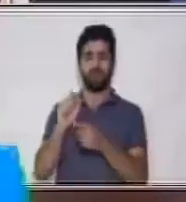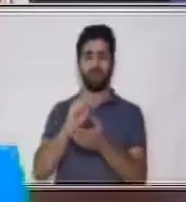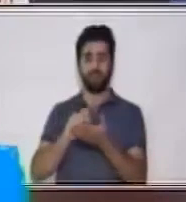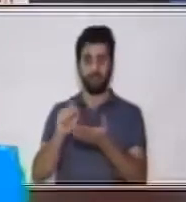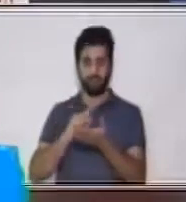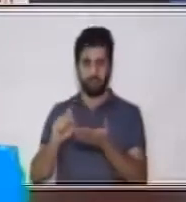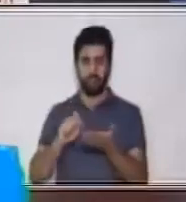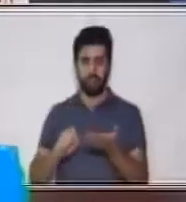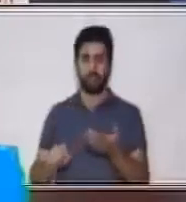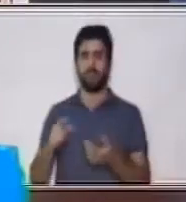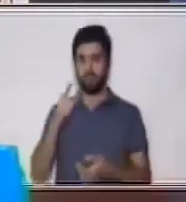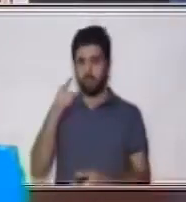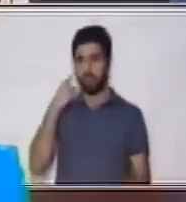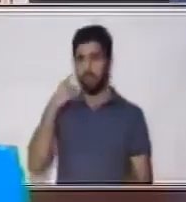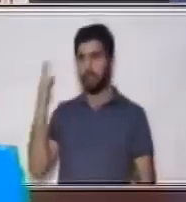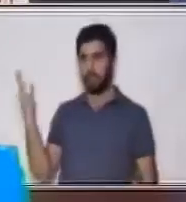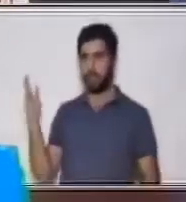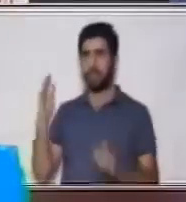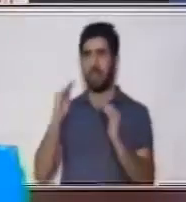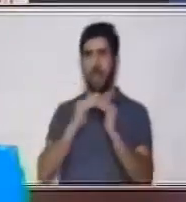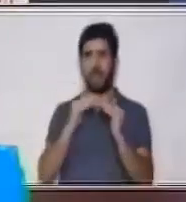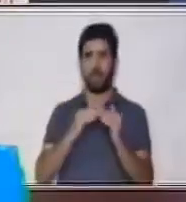y necesito que me acompañes en casa.